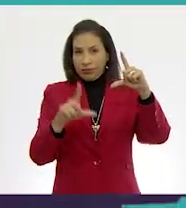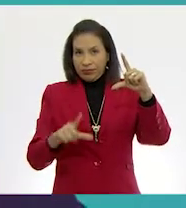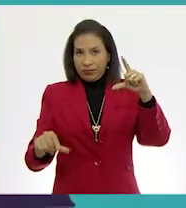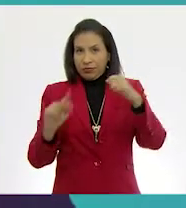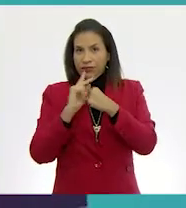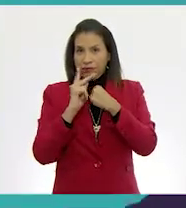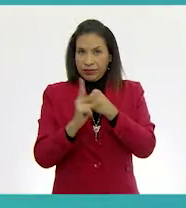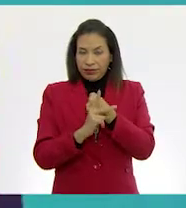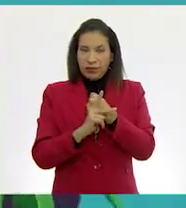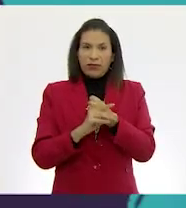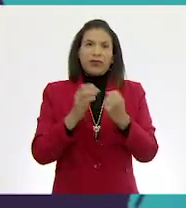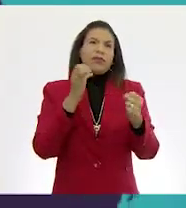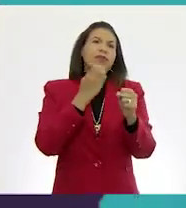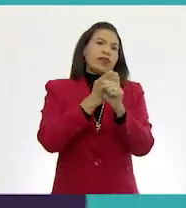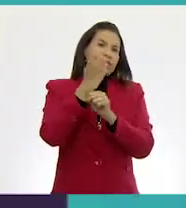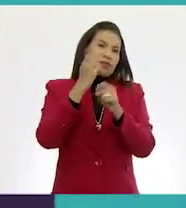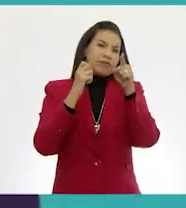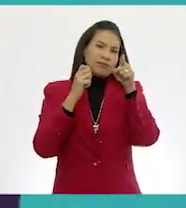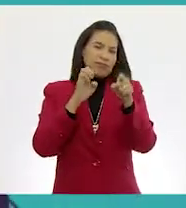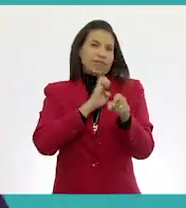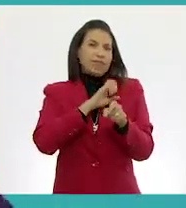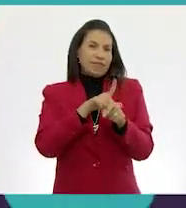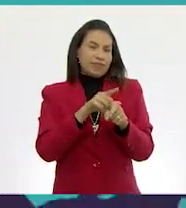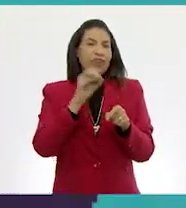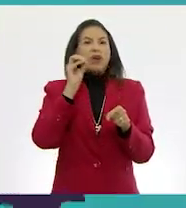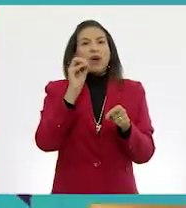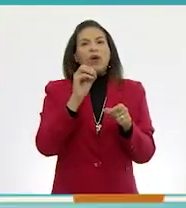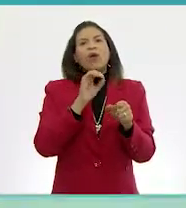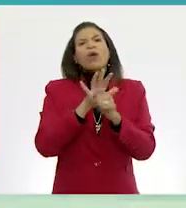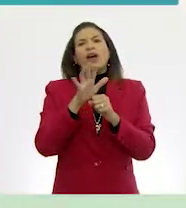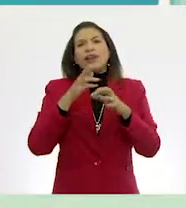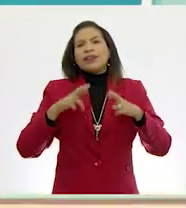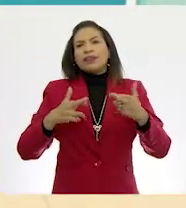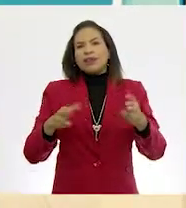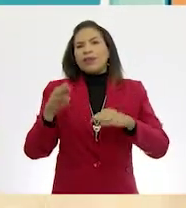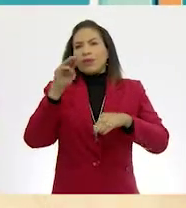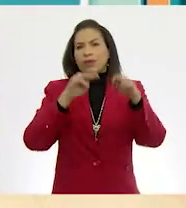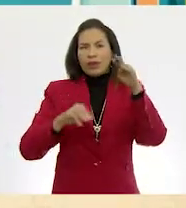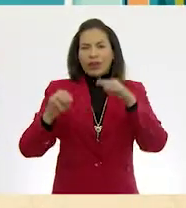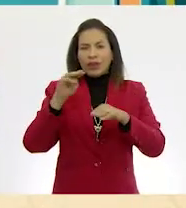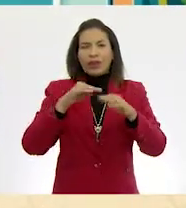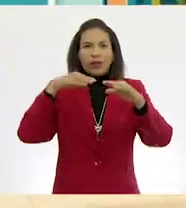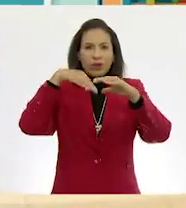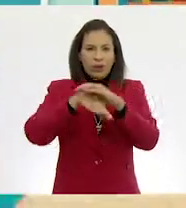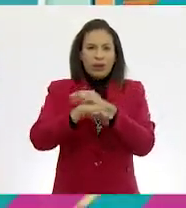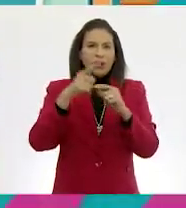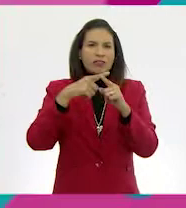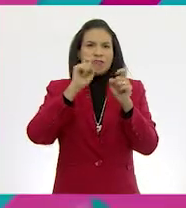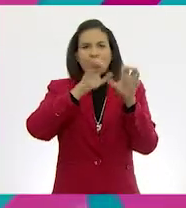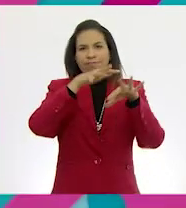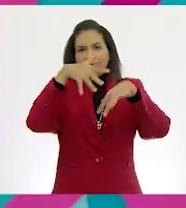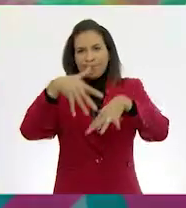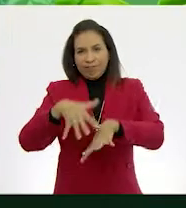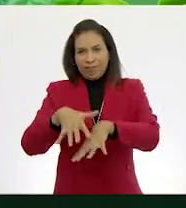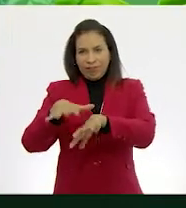país un estado específico o cualquier río montaña cueva o manantial